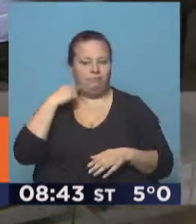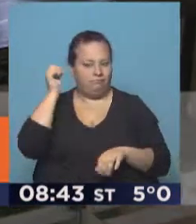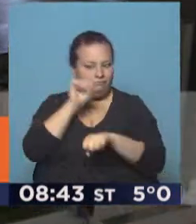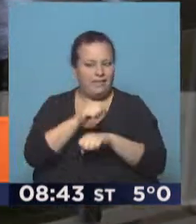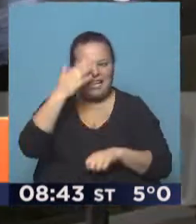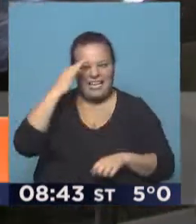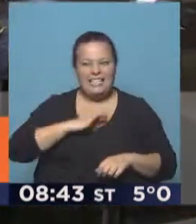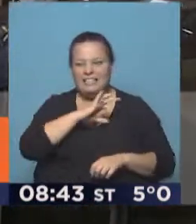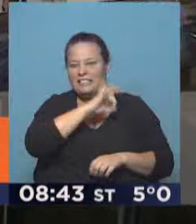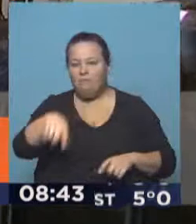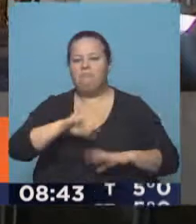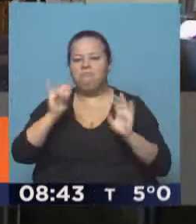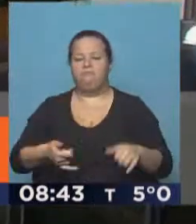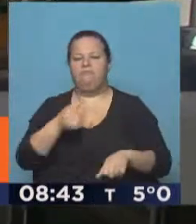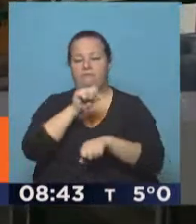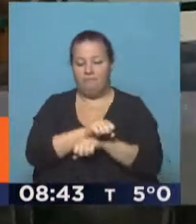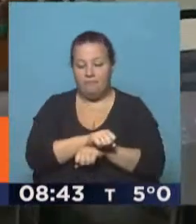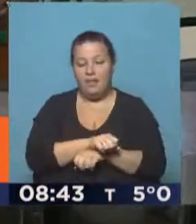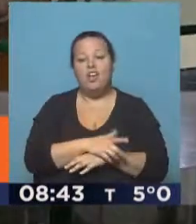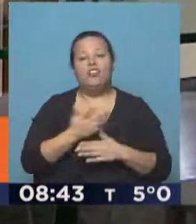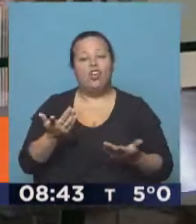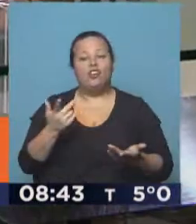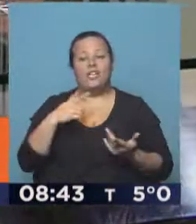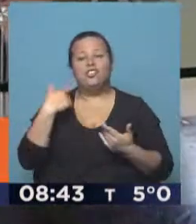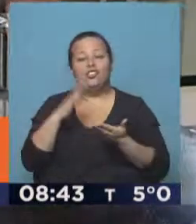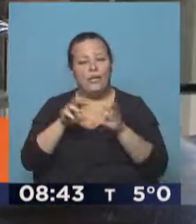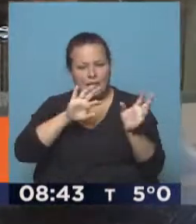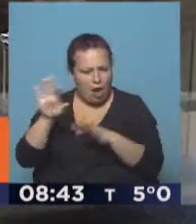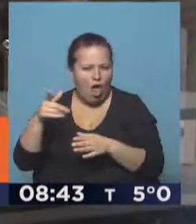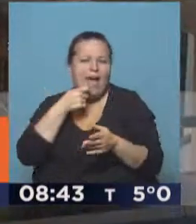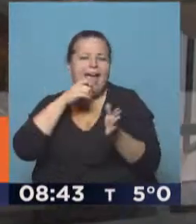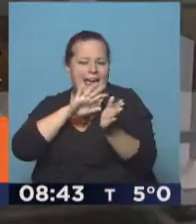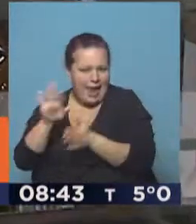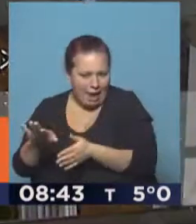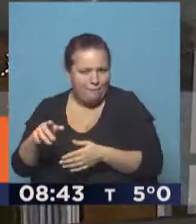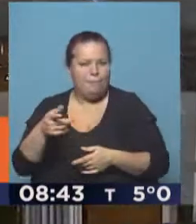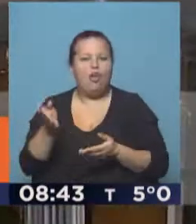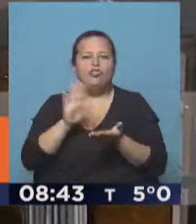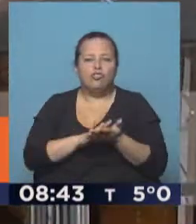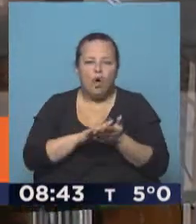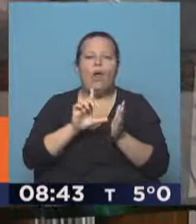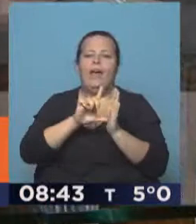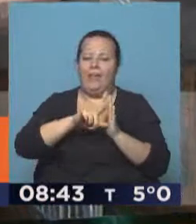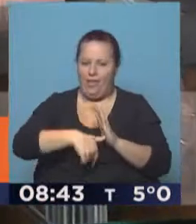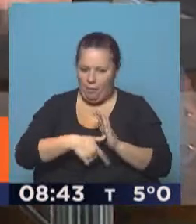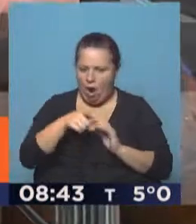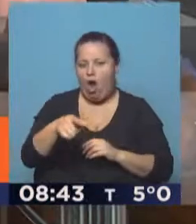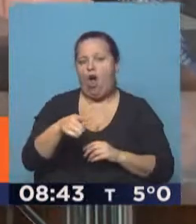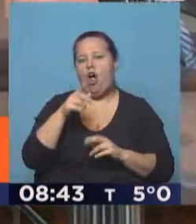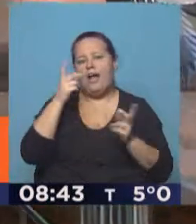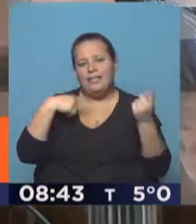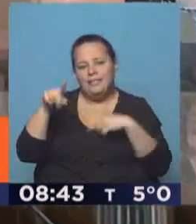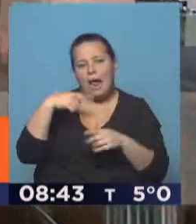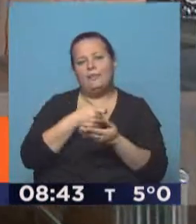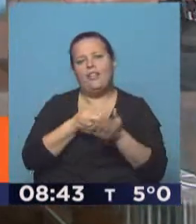después de 15 años. Entonces, sin abrir méritos sobre el caso, eso lo pongo como ejemplo, ¿no es cierto?, de lo que tardan las causas que se tramita